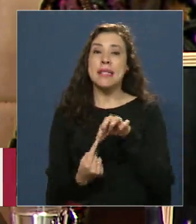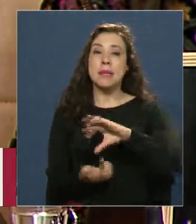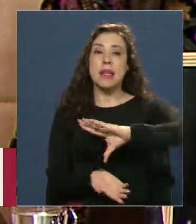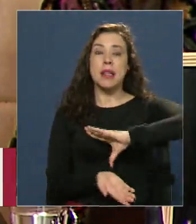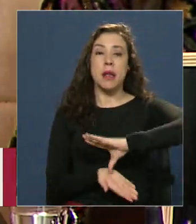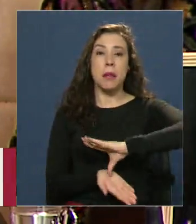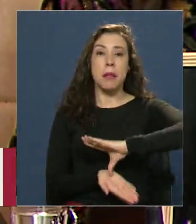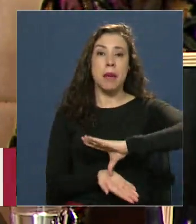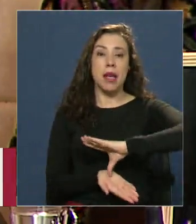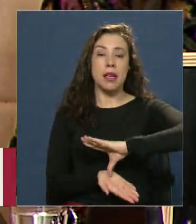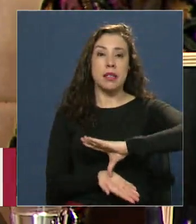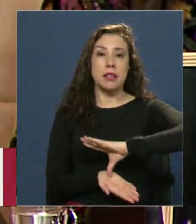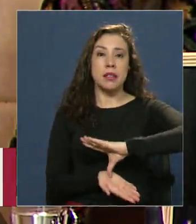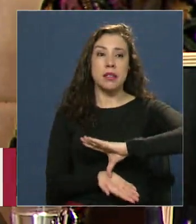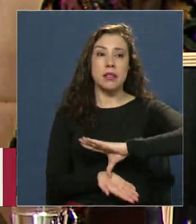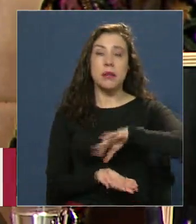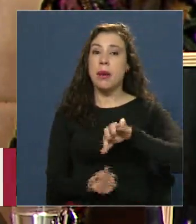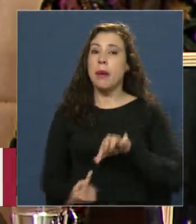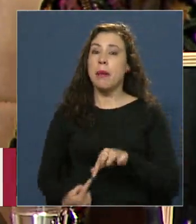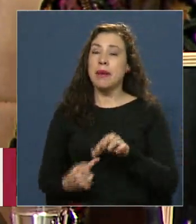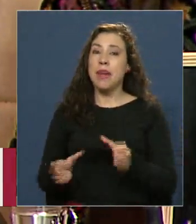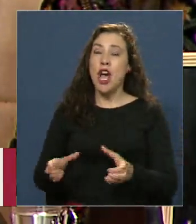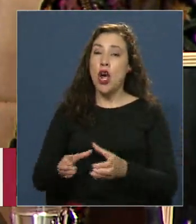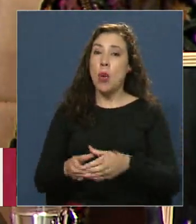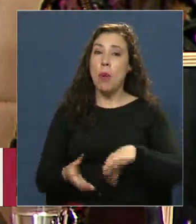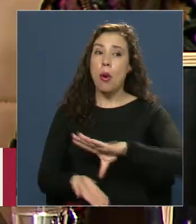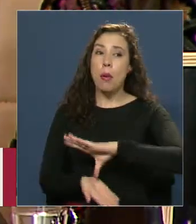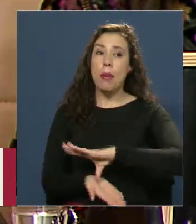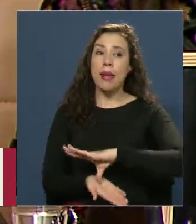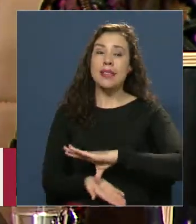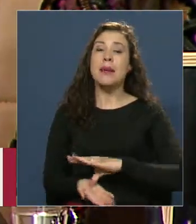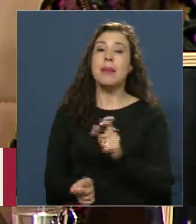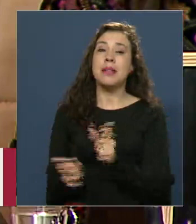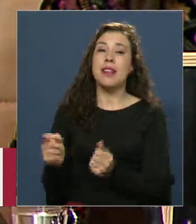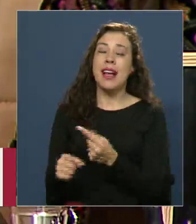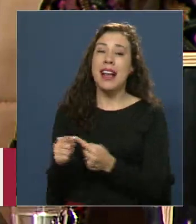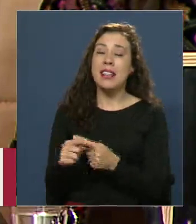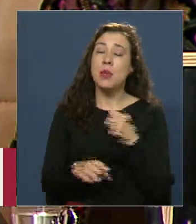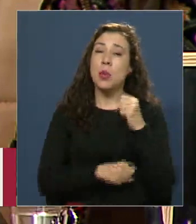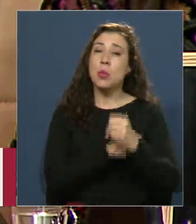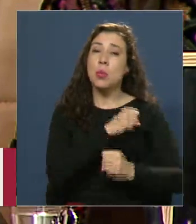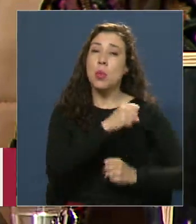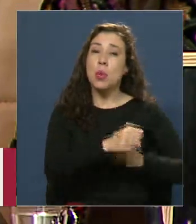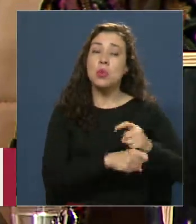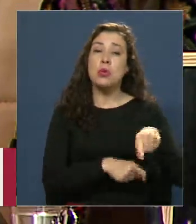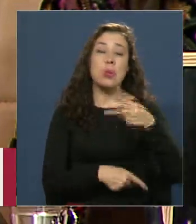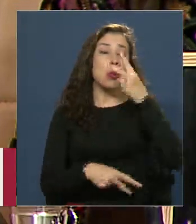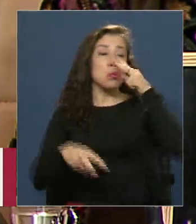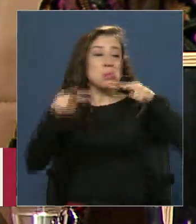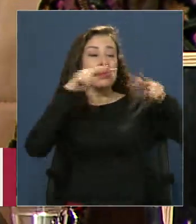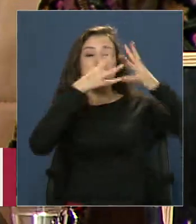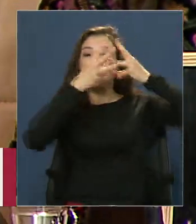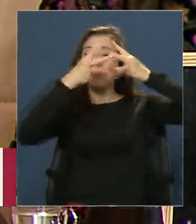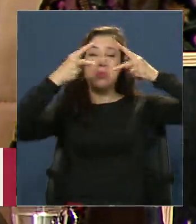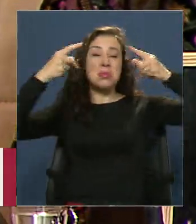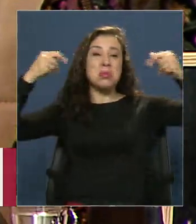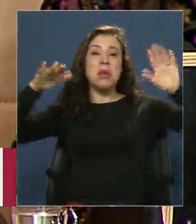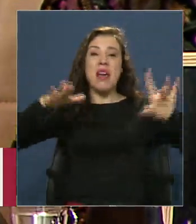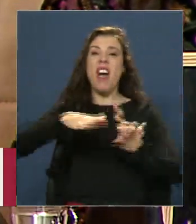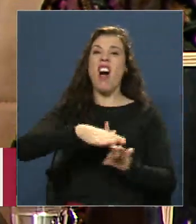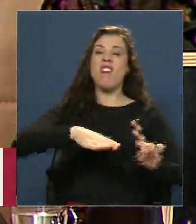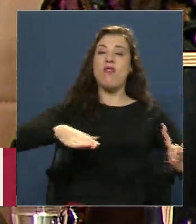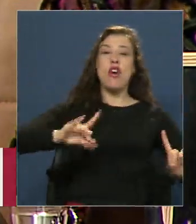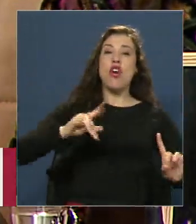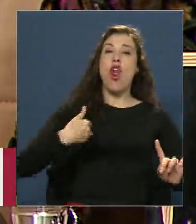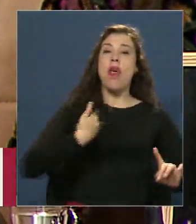país. Pese a ser el principal grupo del país, la clase media lleva años invisibilizada y excluida tanto de